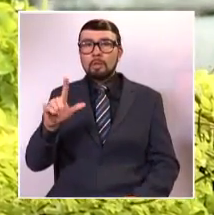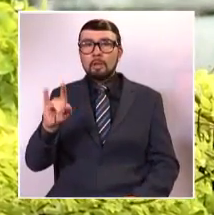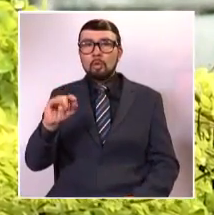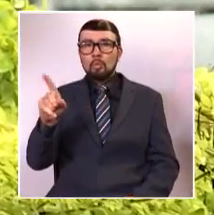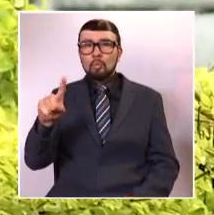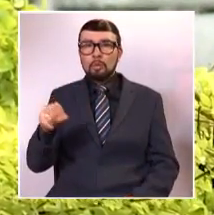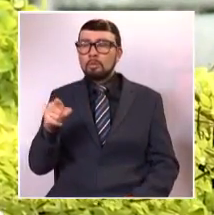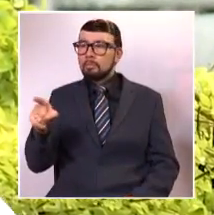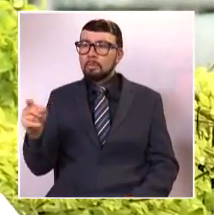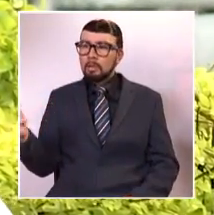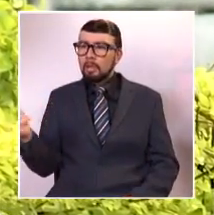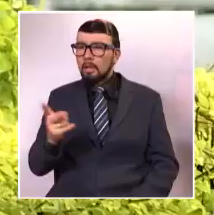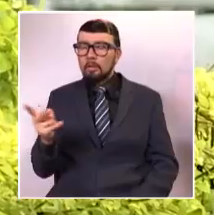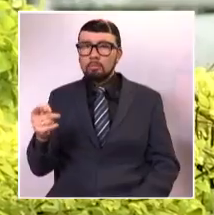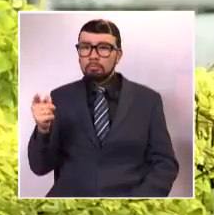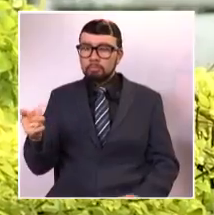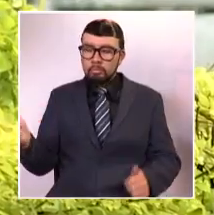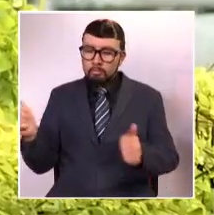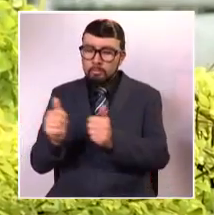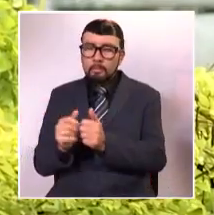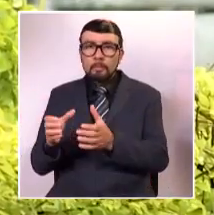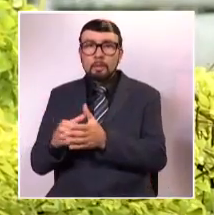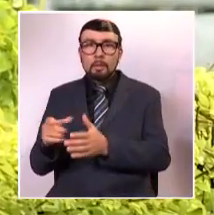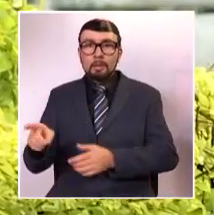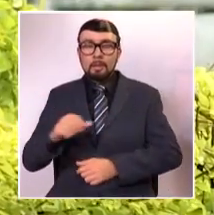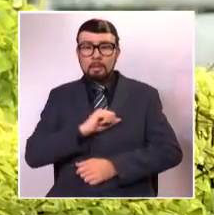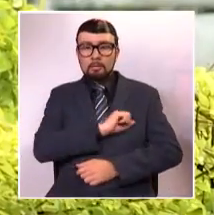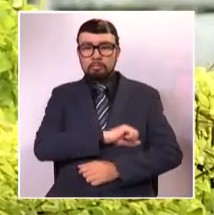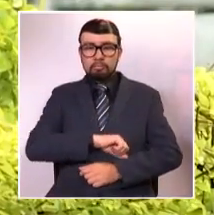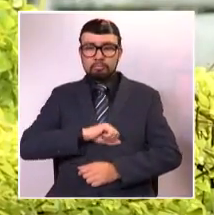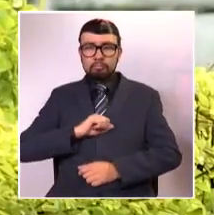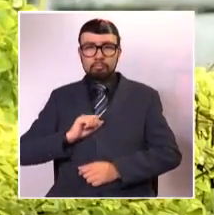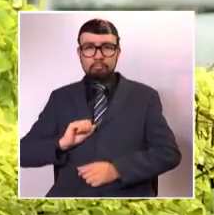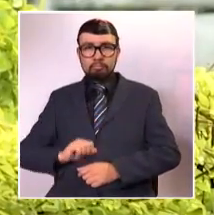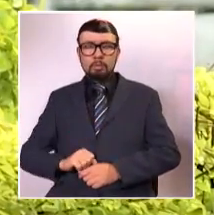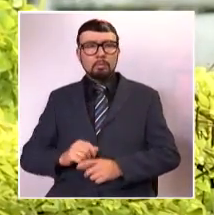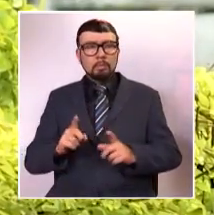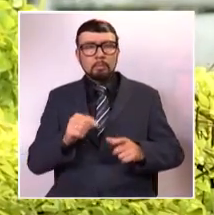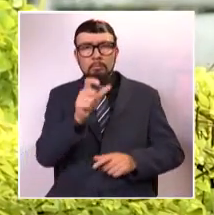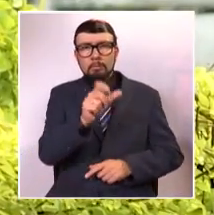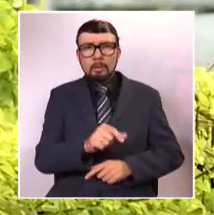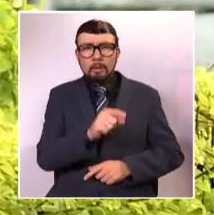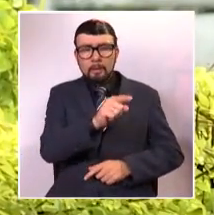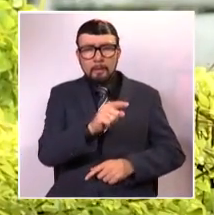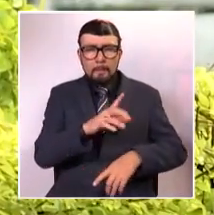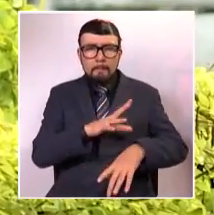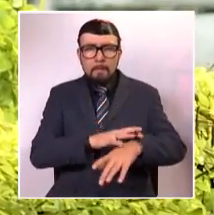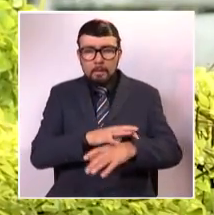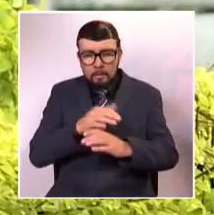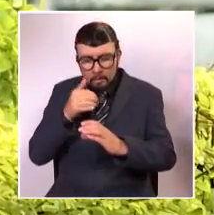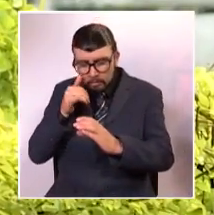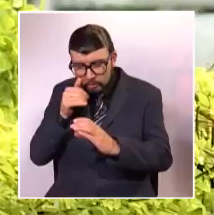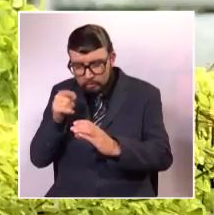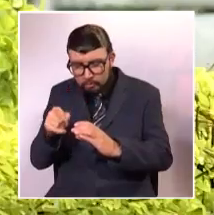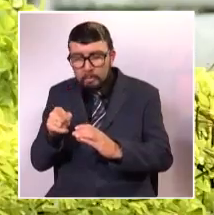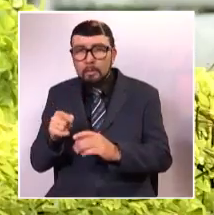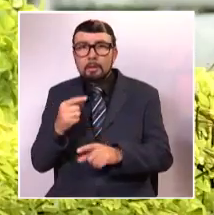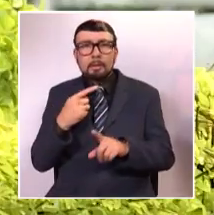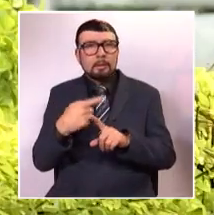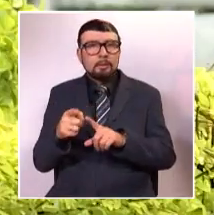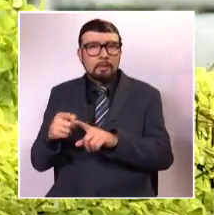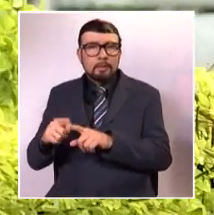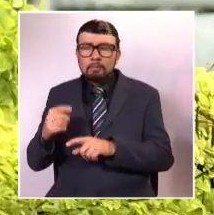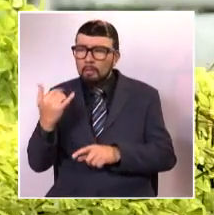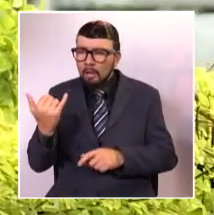médicos, desde el punto de vista ecográfico y el patólogo, para funcionar estas masas, estas sospechas de lesiones que tenemos